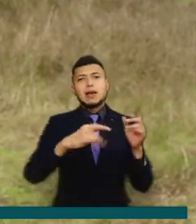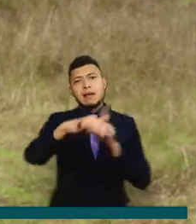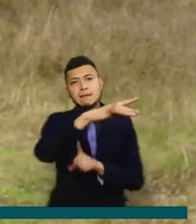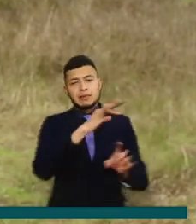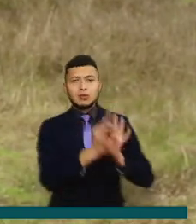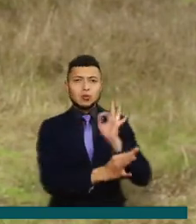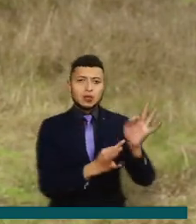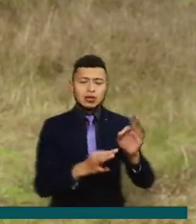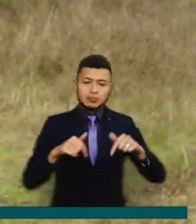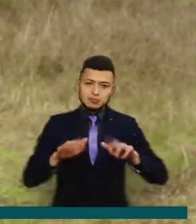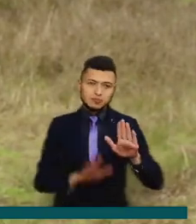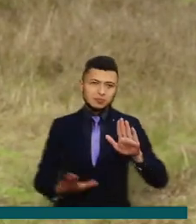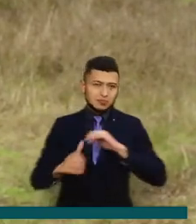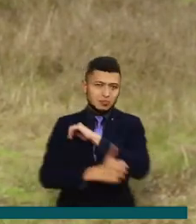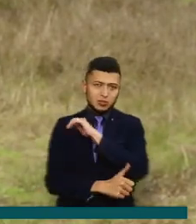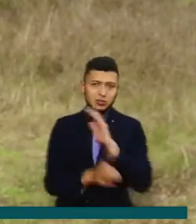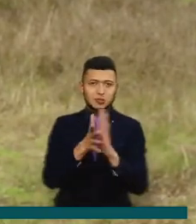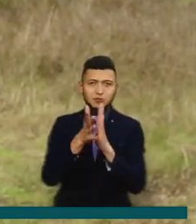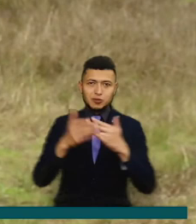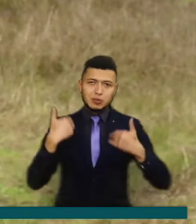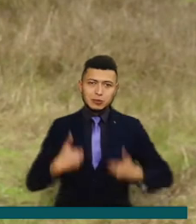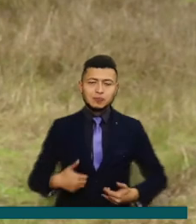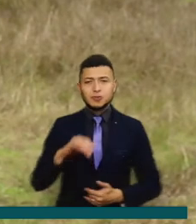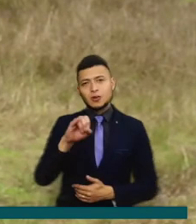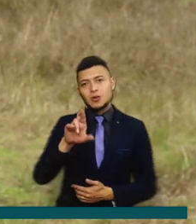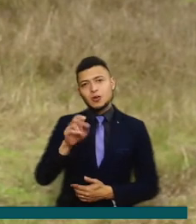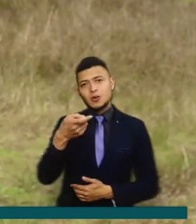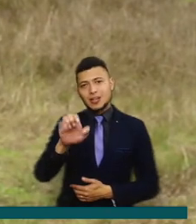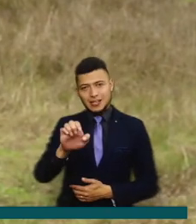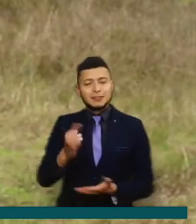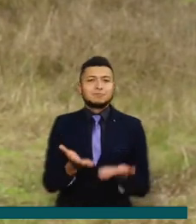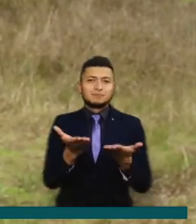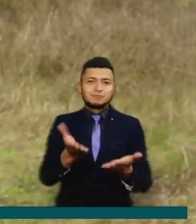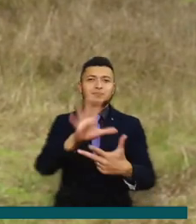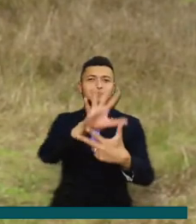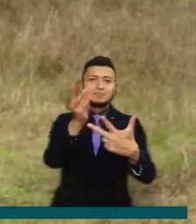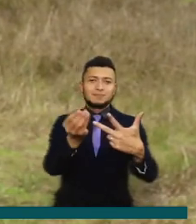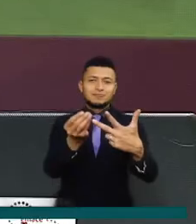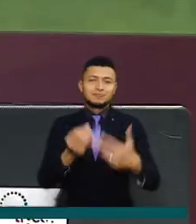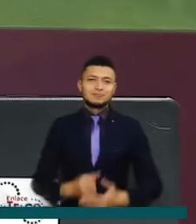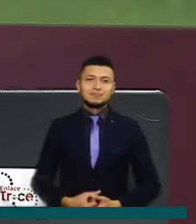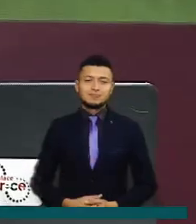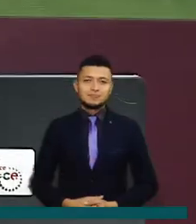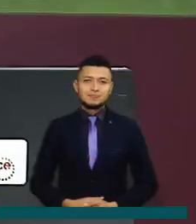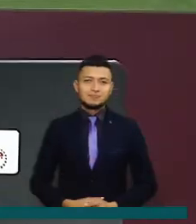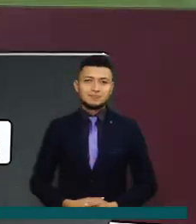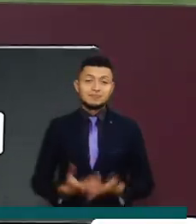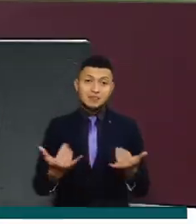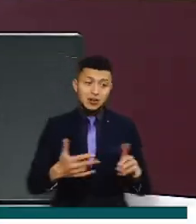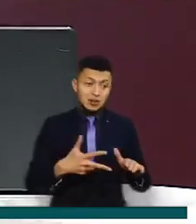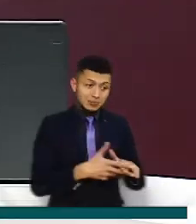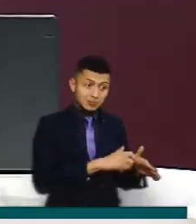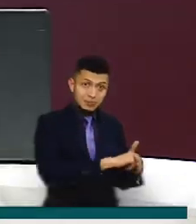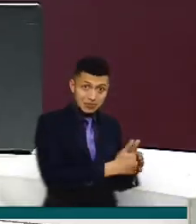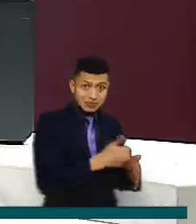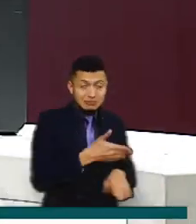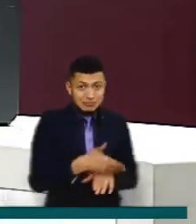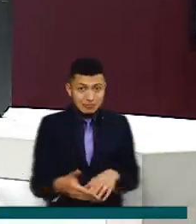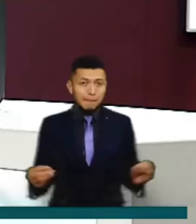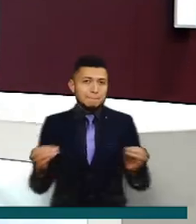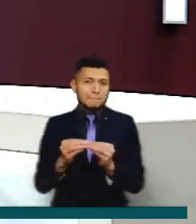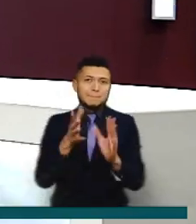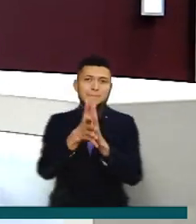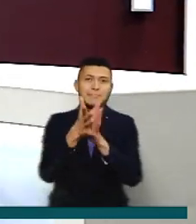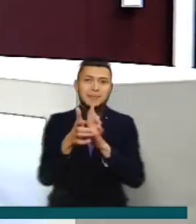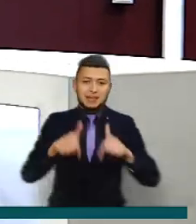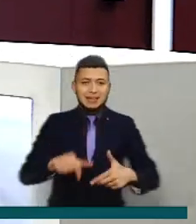familias. Desde el departamento de Boyacá informó Jorge Torres para Enlace 13. Hacemos una nueva pausa y ya regresamos con